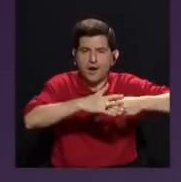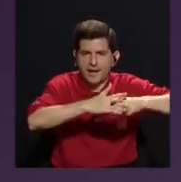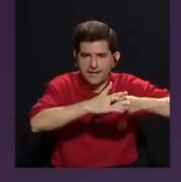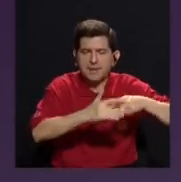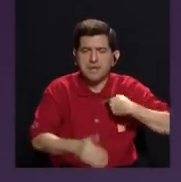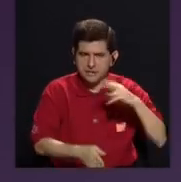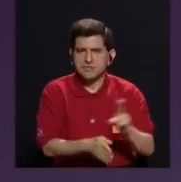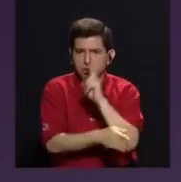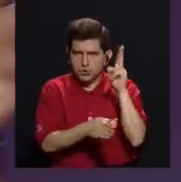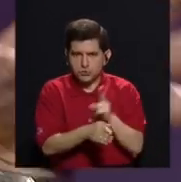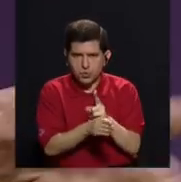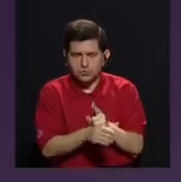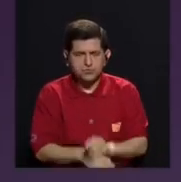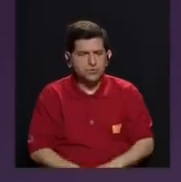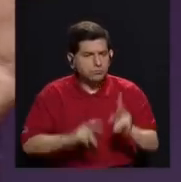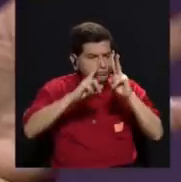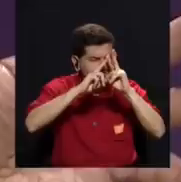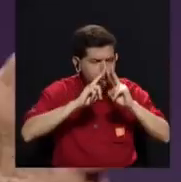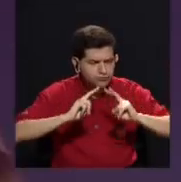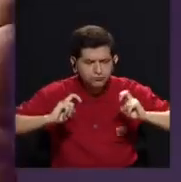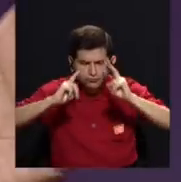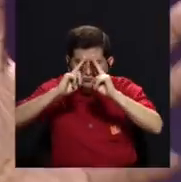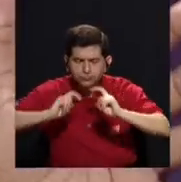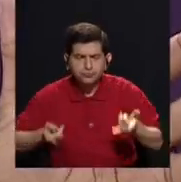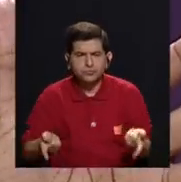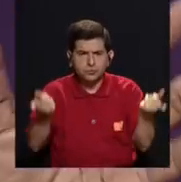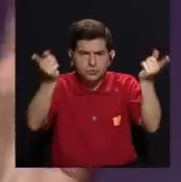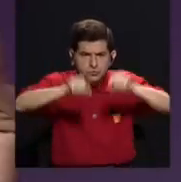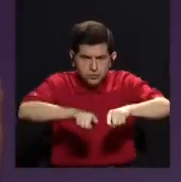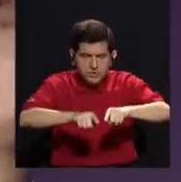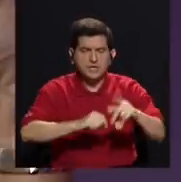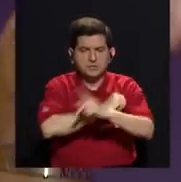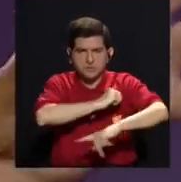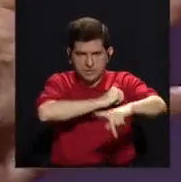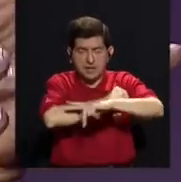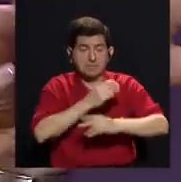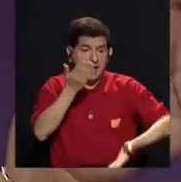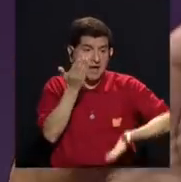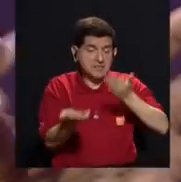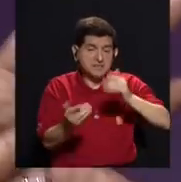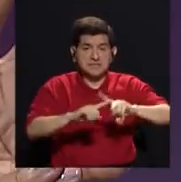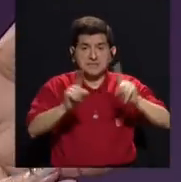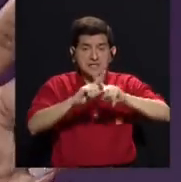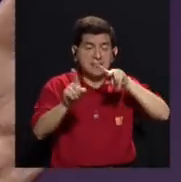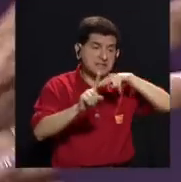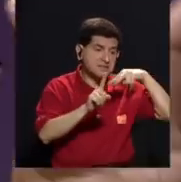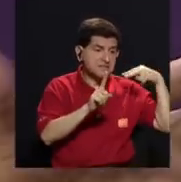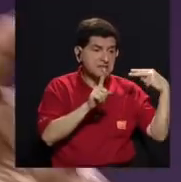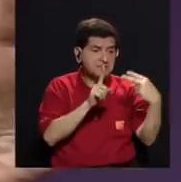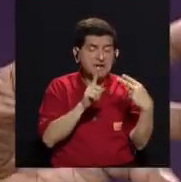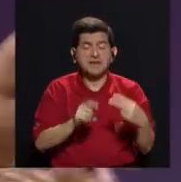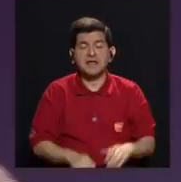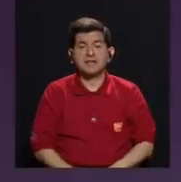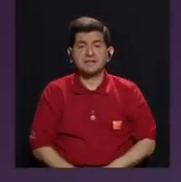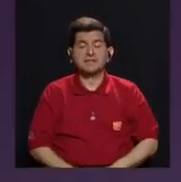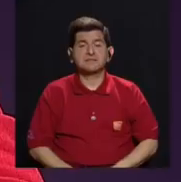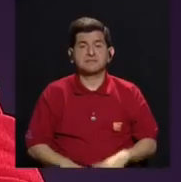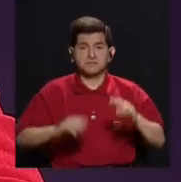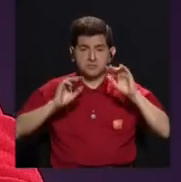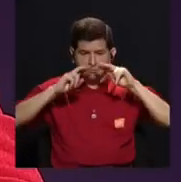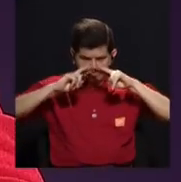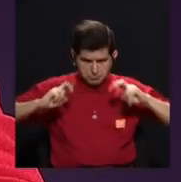para explorar cosas que ocurren en el país que puede verse quizás desde otras instancias a otros escenarios